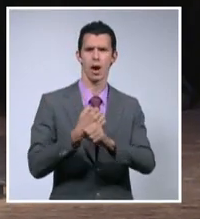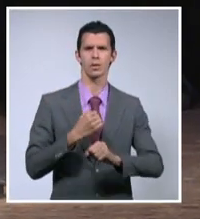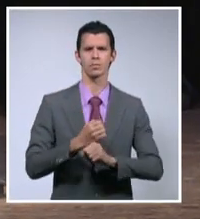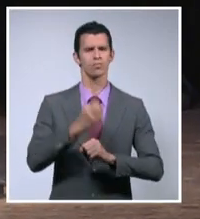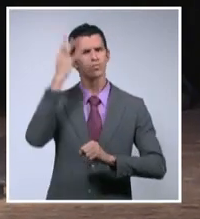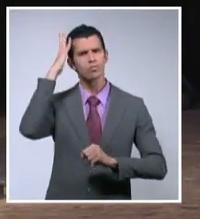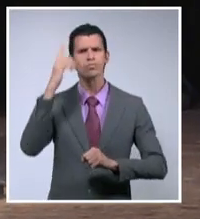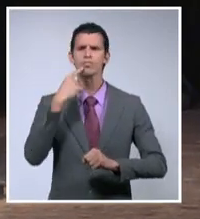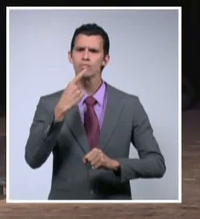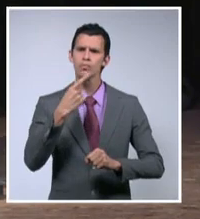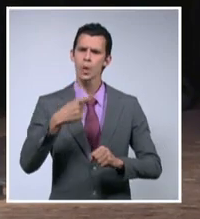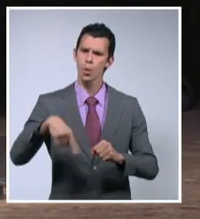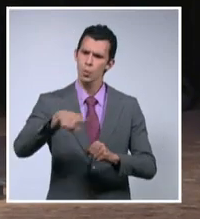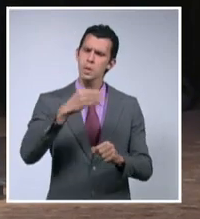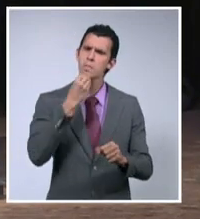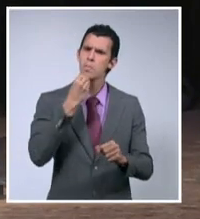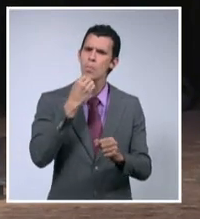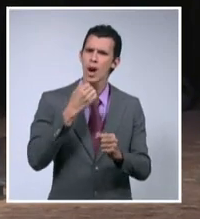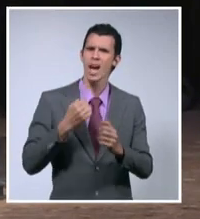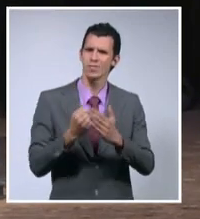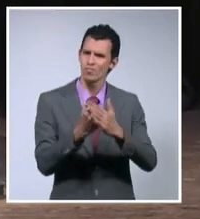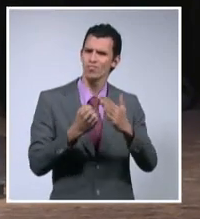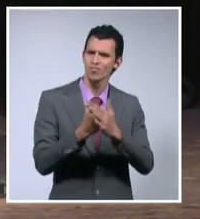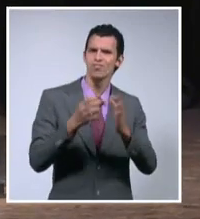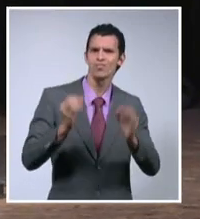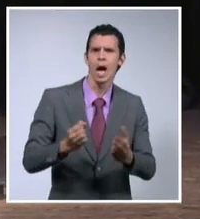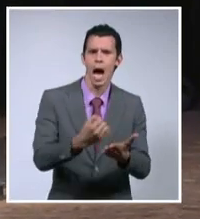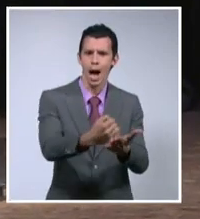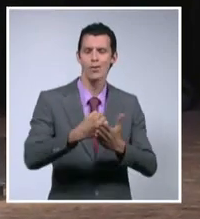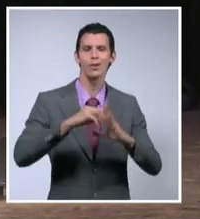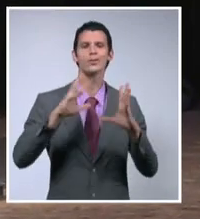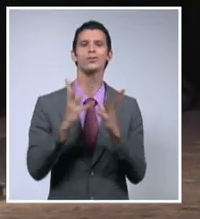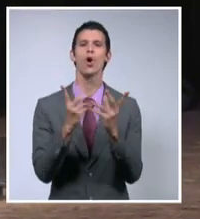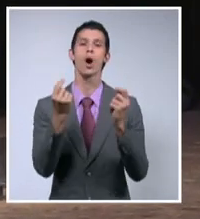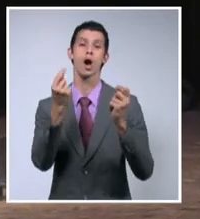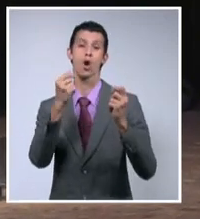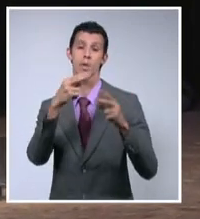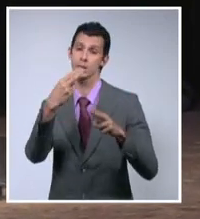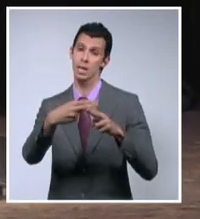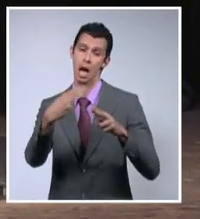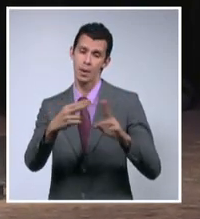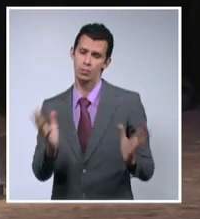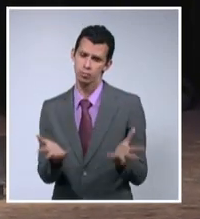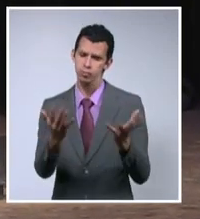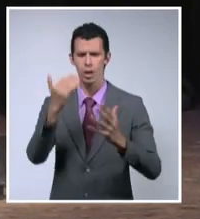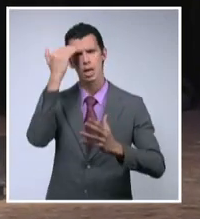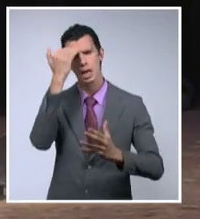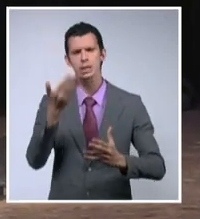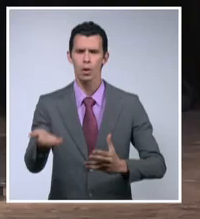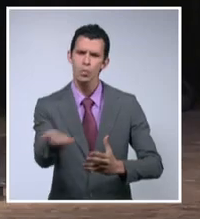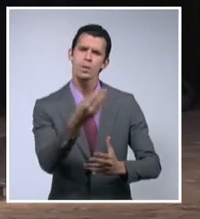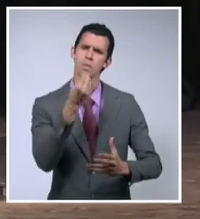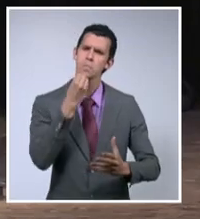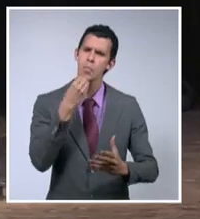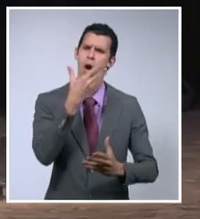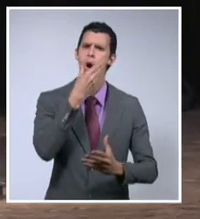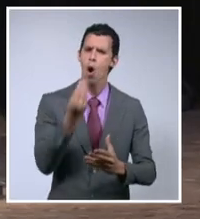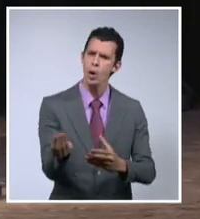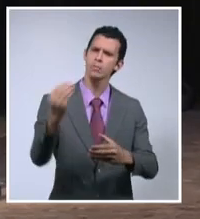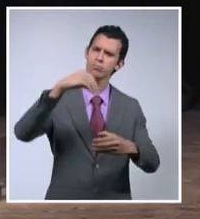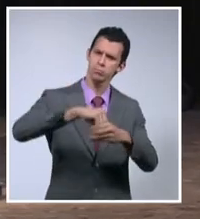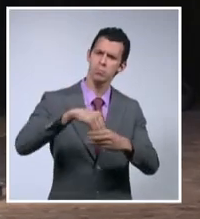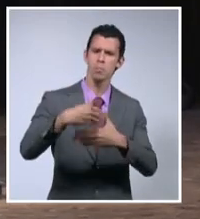participar también en el empuje que tenemos que darle al país en la economía y en cómo los jóvenes pueden estar participando en la